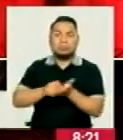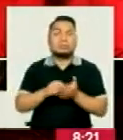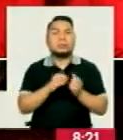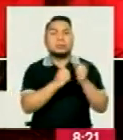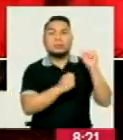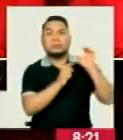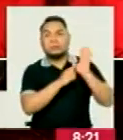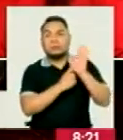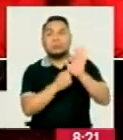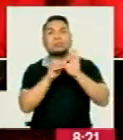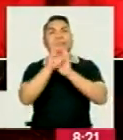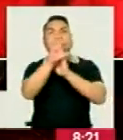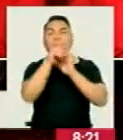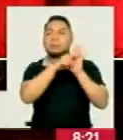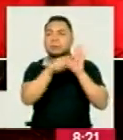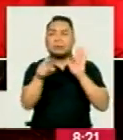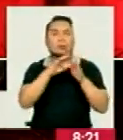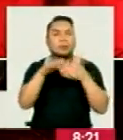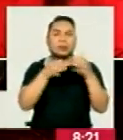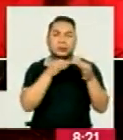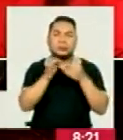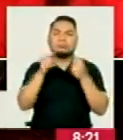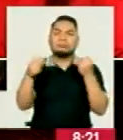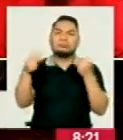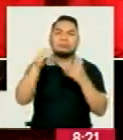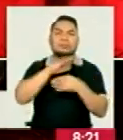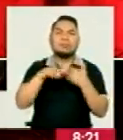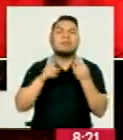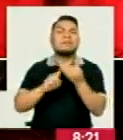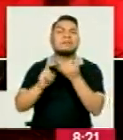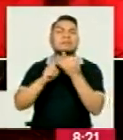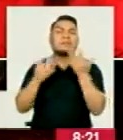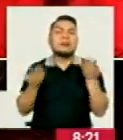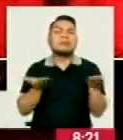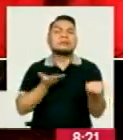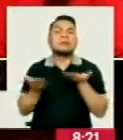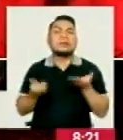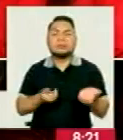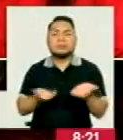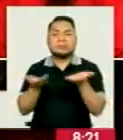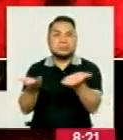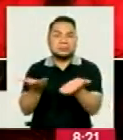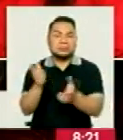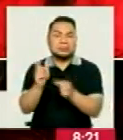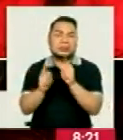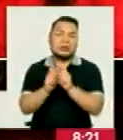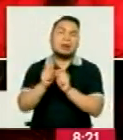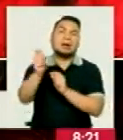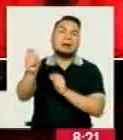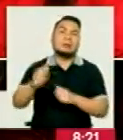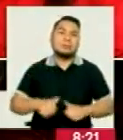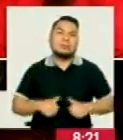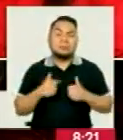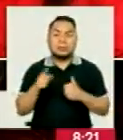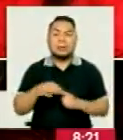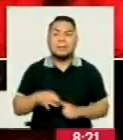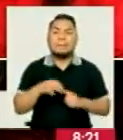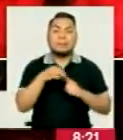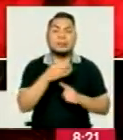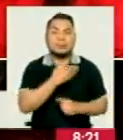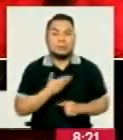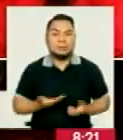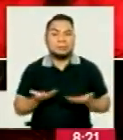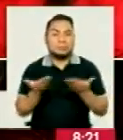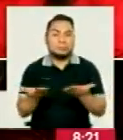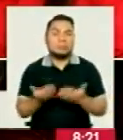de proyector, para que ahí se lleven a cabo una serie también de servicios. Estos servicios esenciales que lleva el Estado, ¿cuáles son?